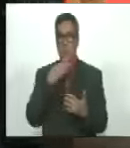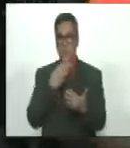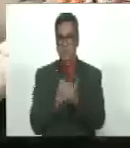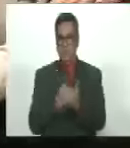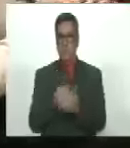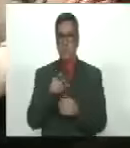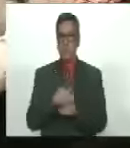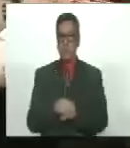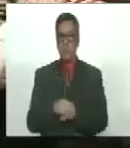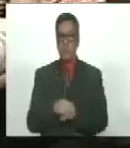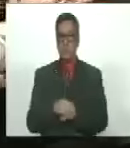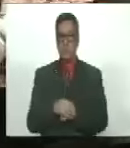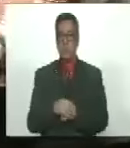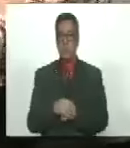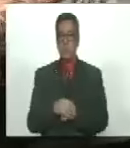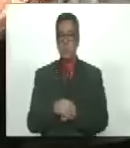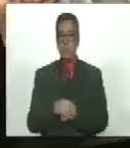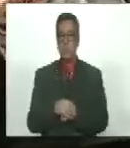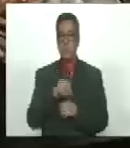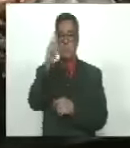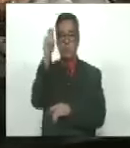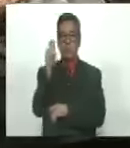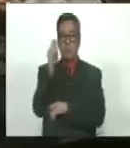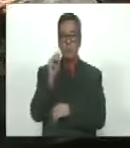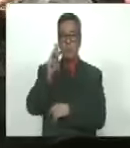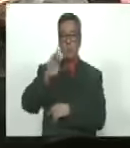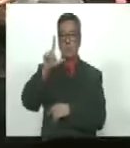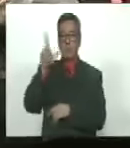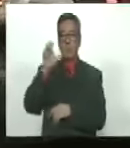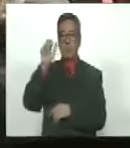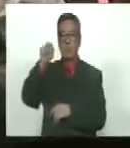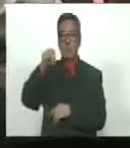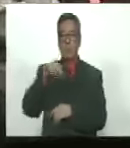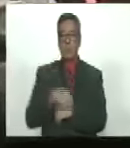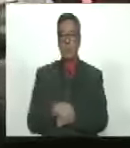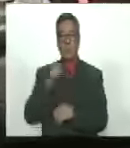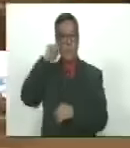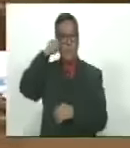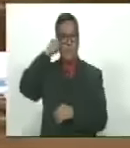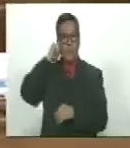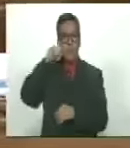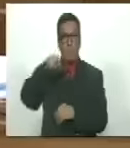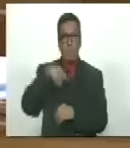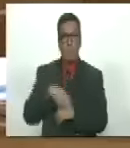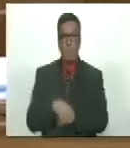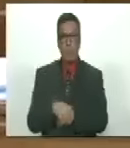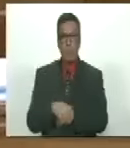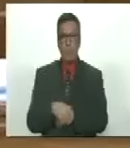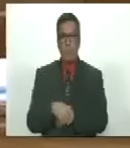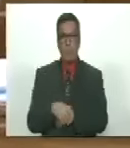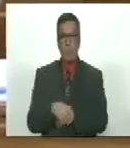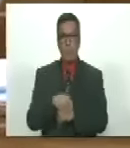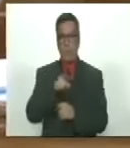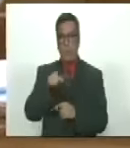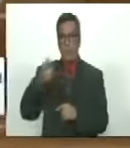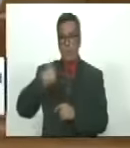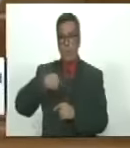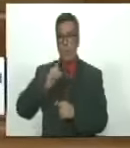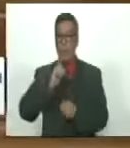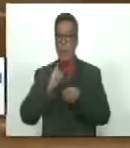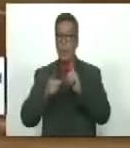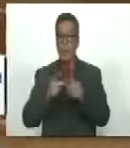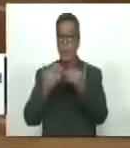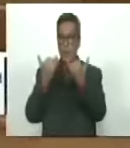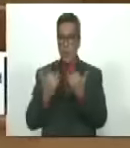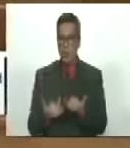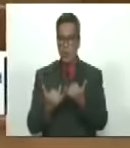Gracias, querido diputado William Fariña. Recuerden que la gente, ustedes tienen algunas propuestas